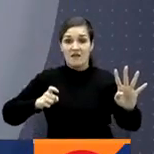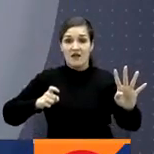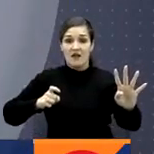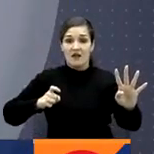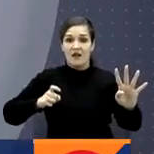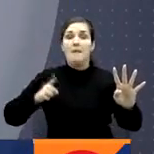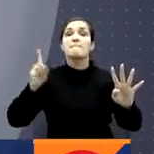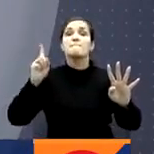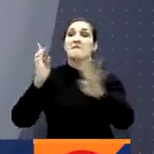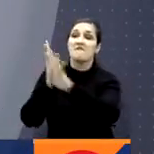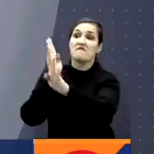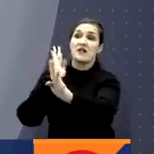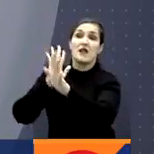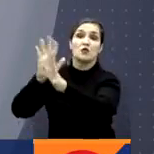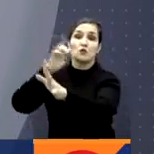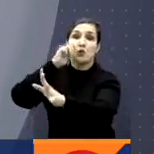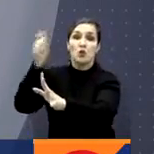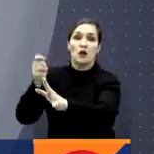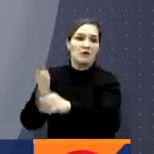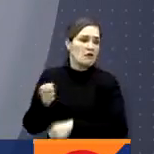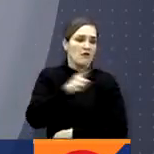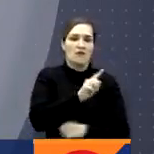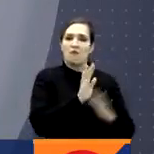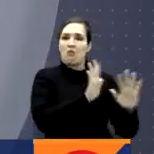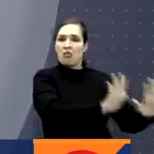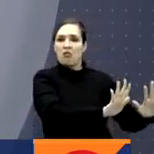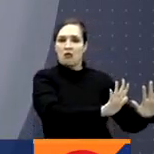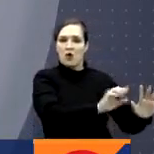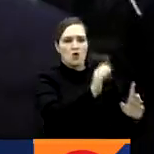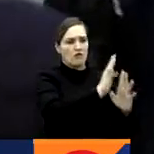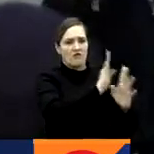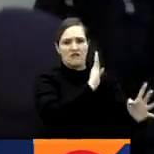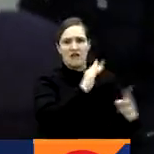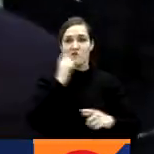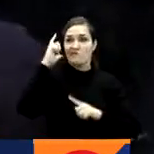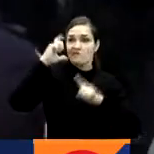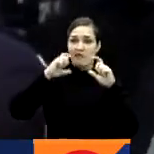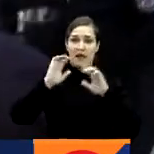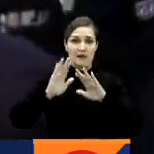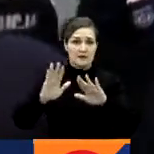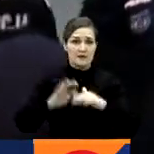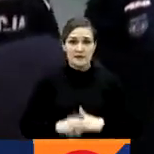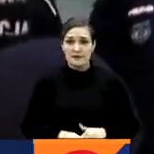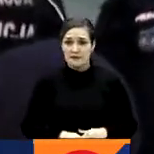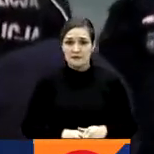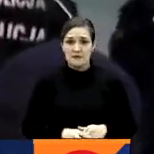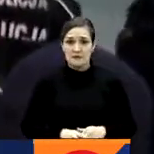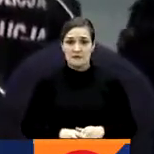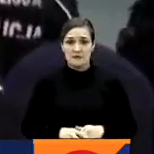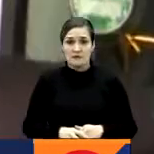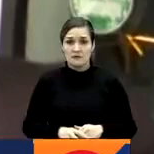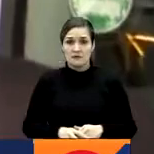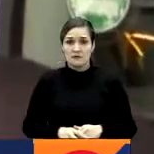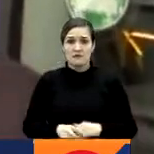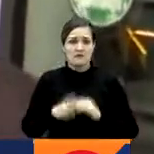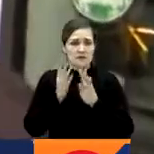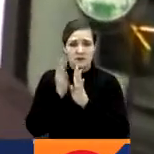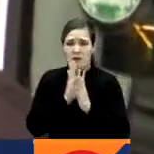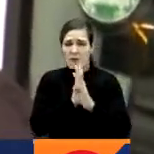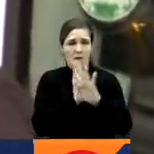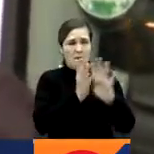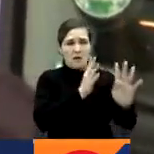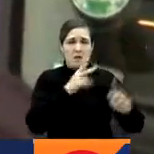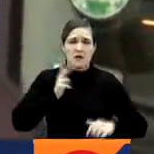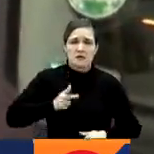lado ucraniano donde también están haciendo mala cara después de cientos de kilómetros esquivando todos los